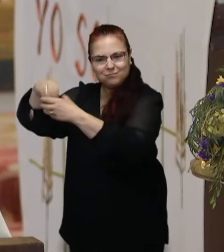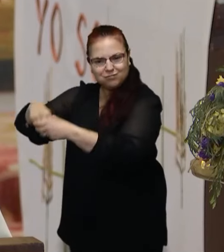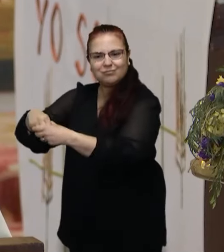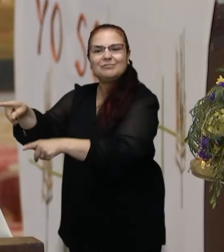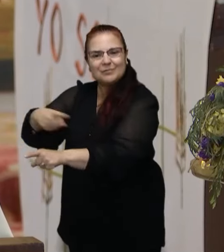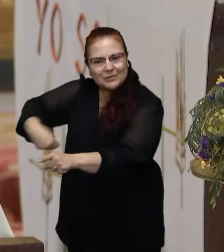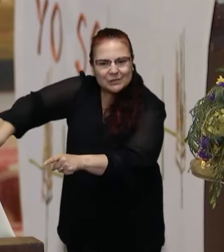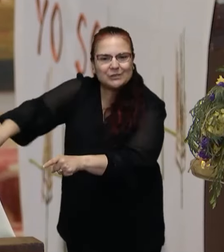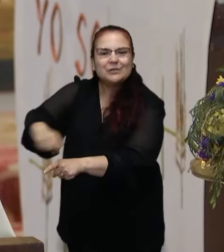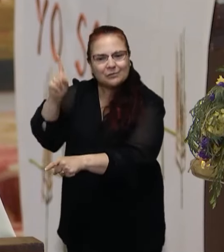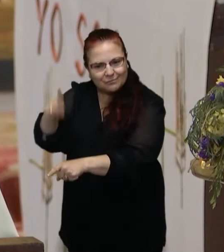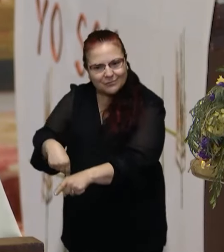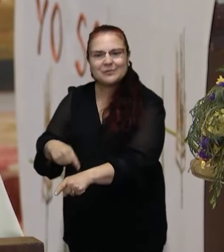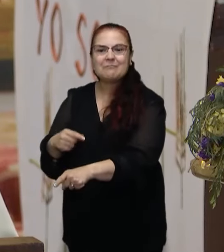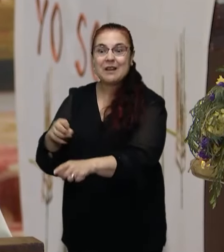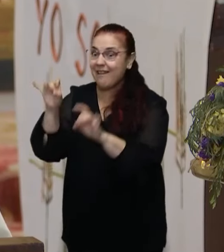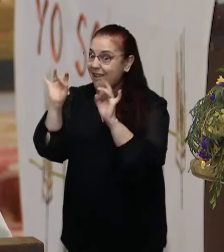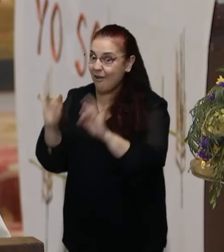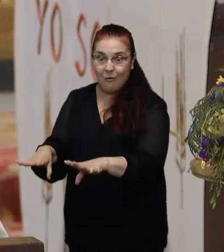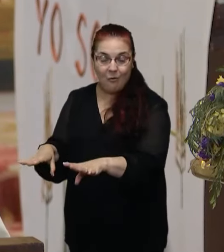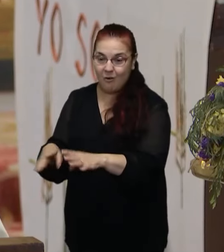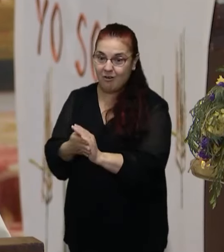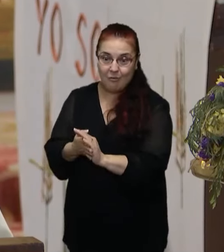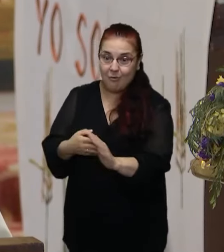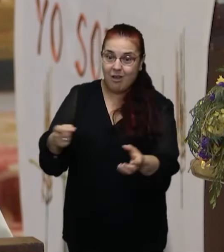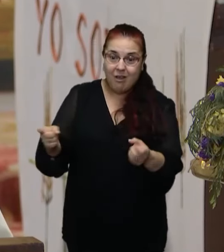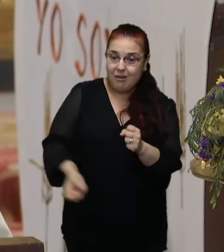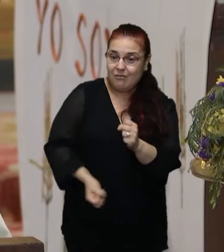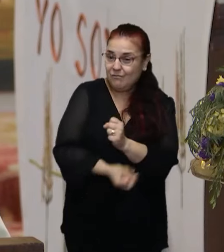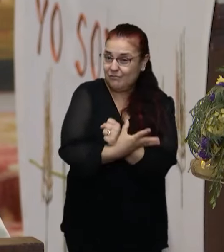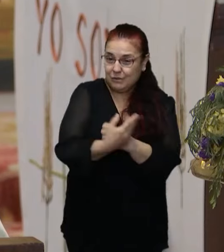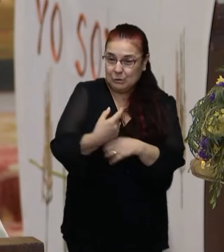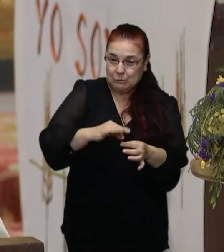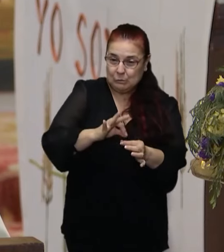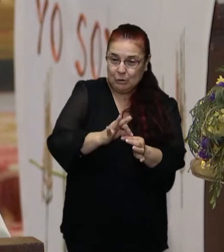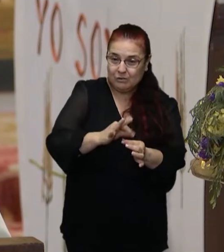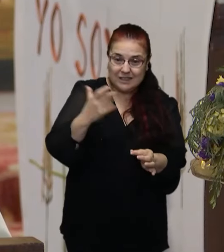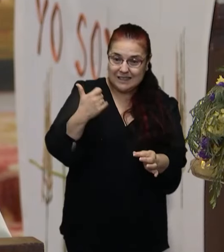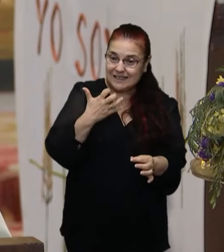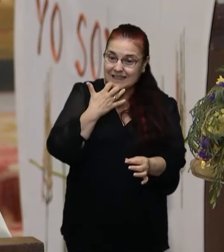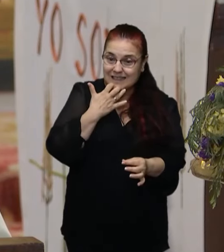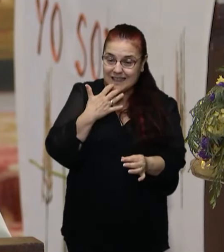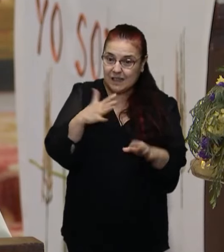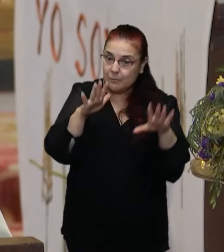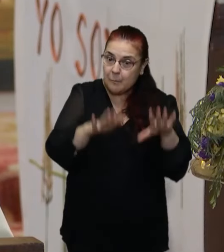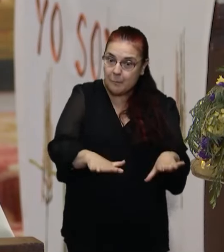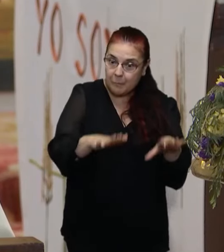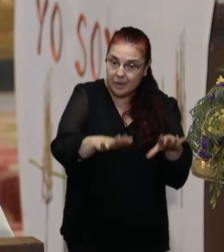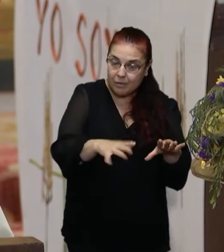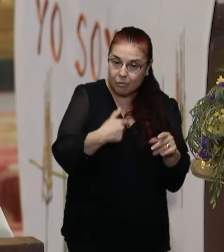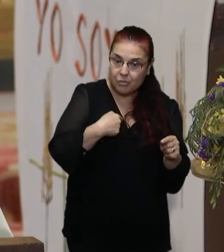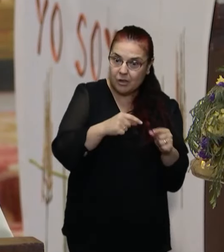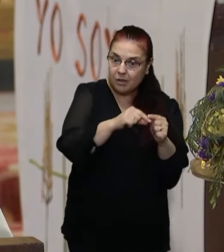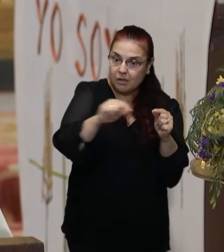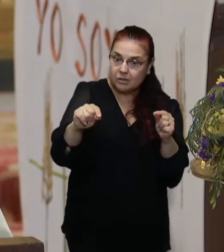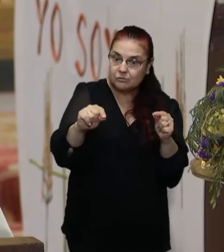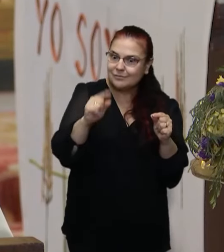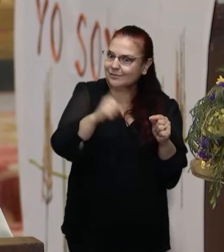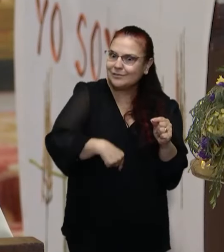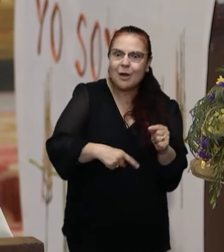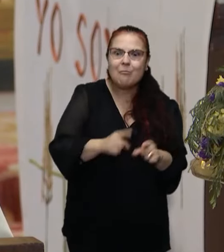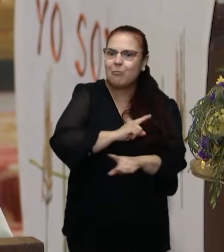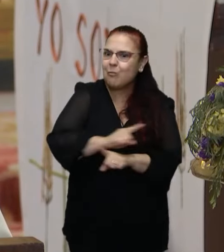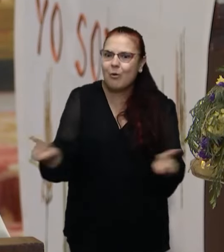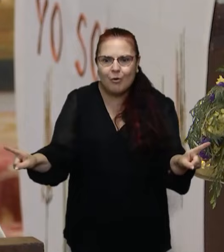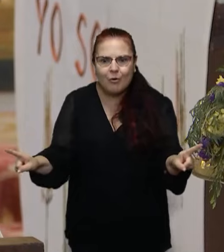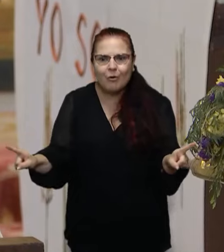vosotros. Como el sarmiento no puede dar fruto por sí si no permanece en la vid, así tampoco